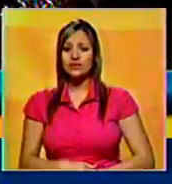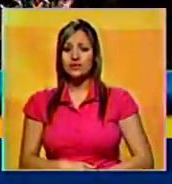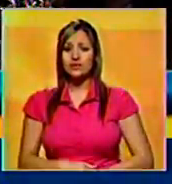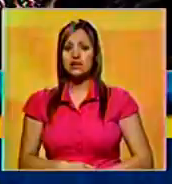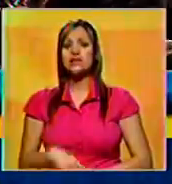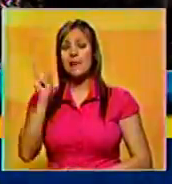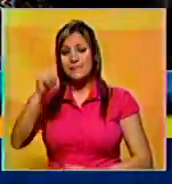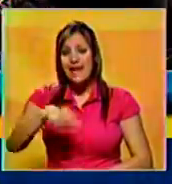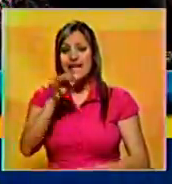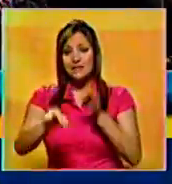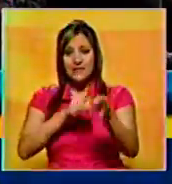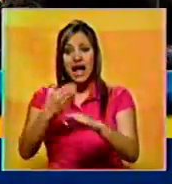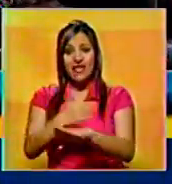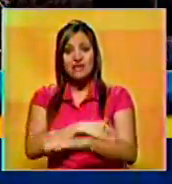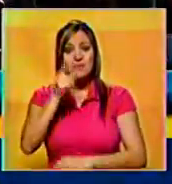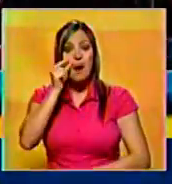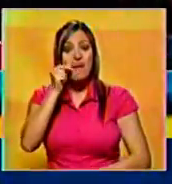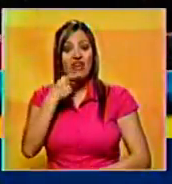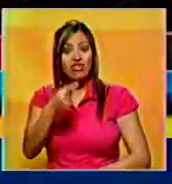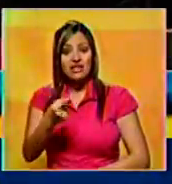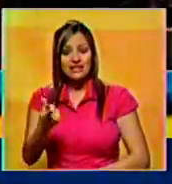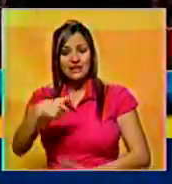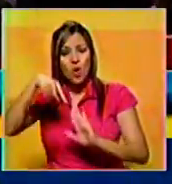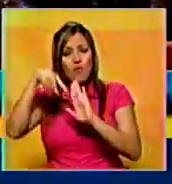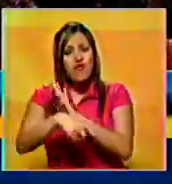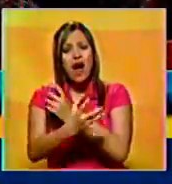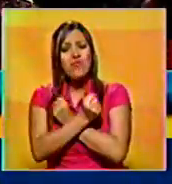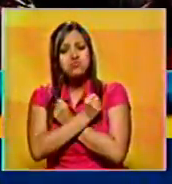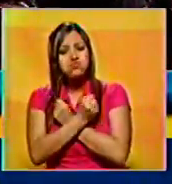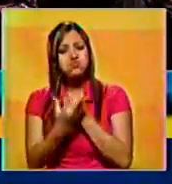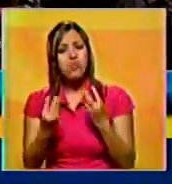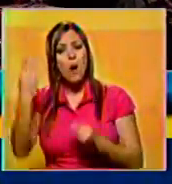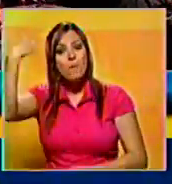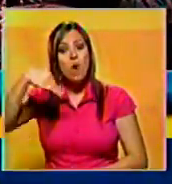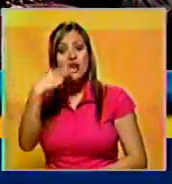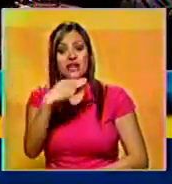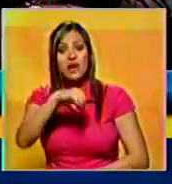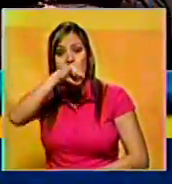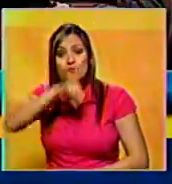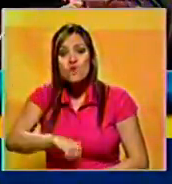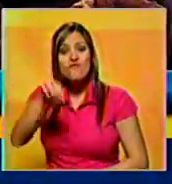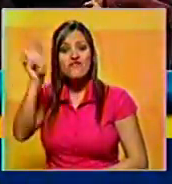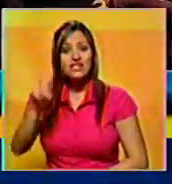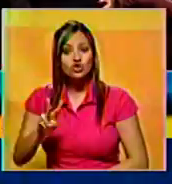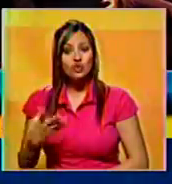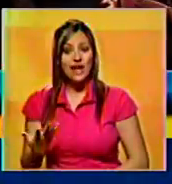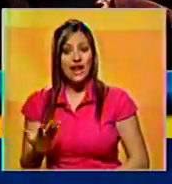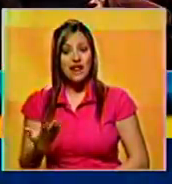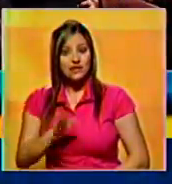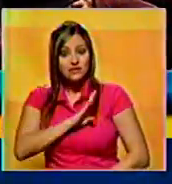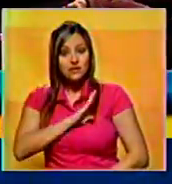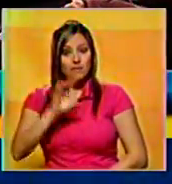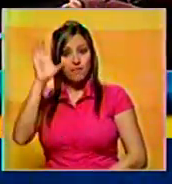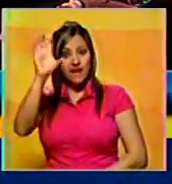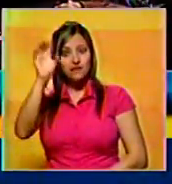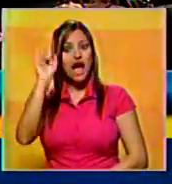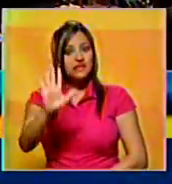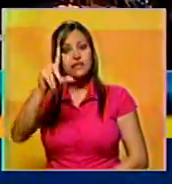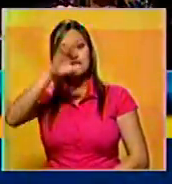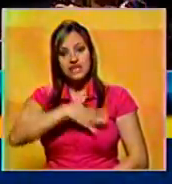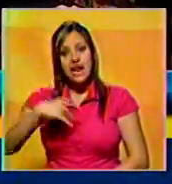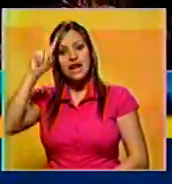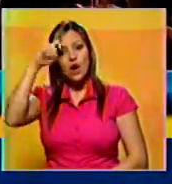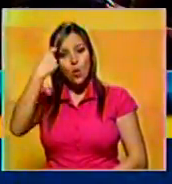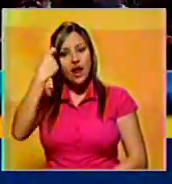también destacar lo que decía su papá, el profundo amor que tenía Mónica Espir por Venezuela, por nuestro país, y así quería que la